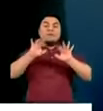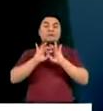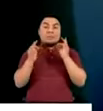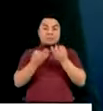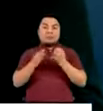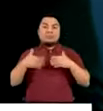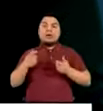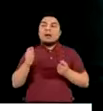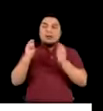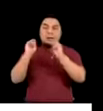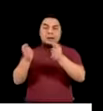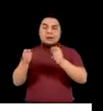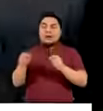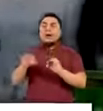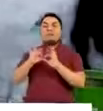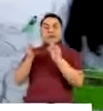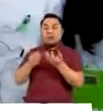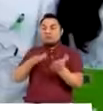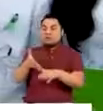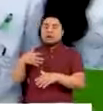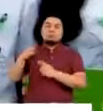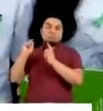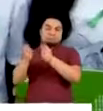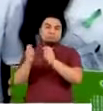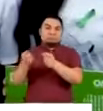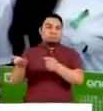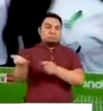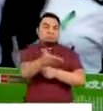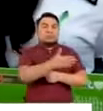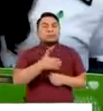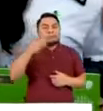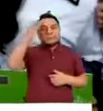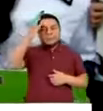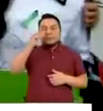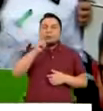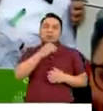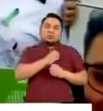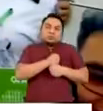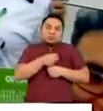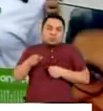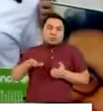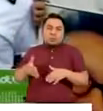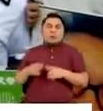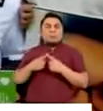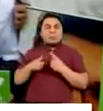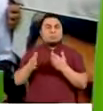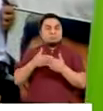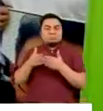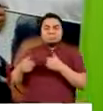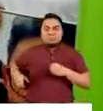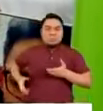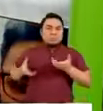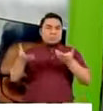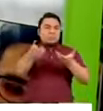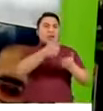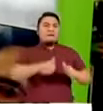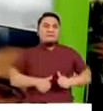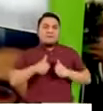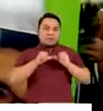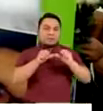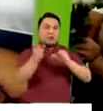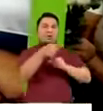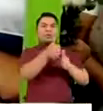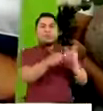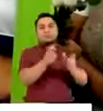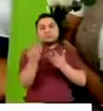los órganos de sus parientes fallecidos, conteniendo el dolor y entendiendo que después de la muerte sí hay vida.